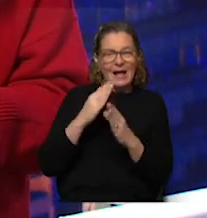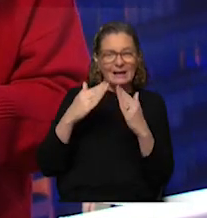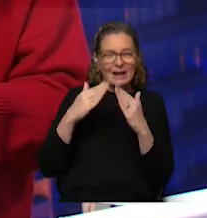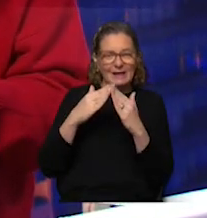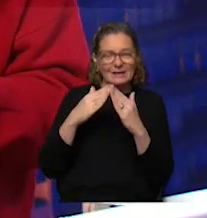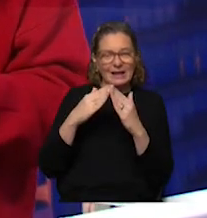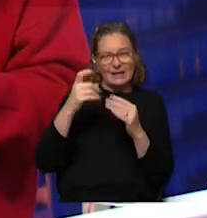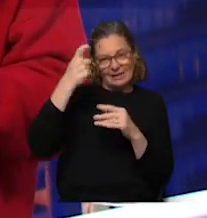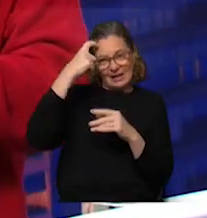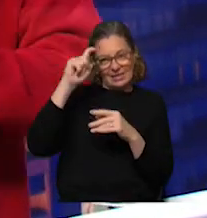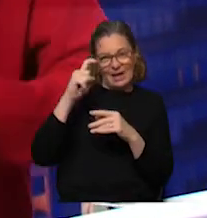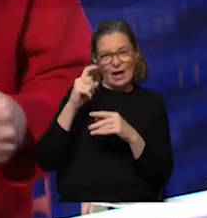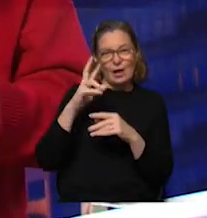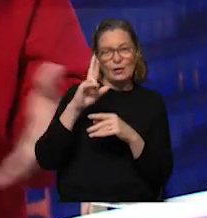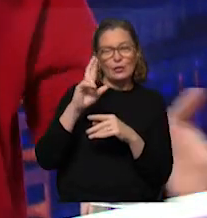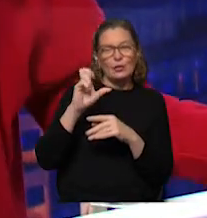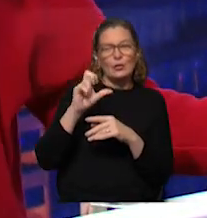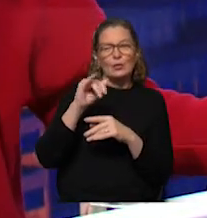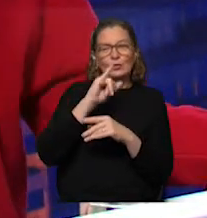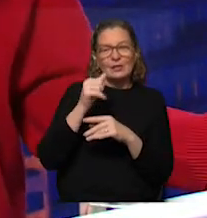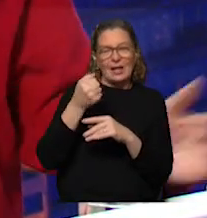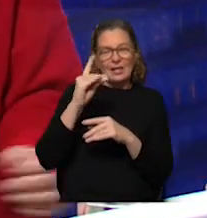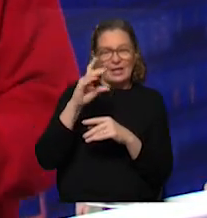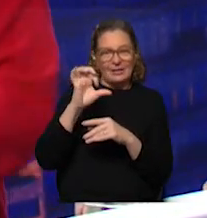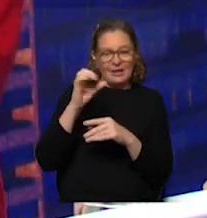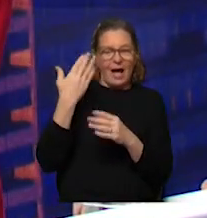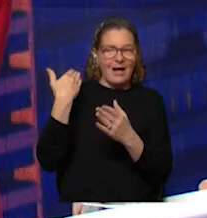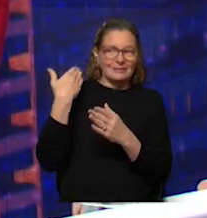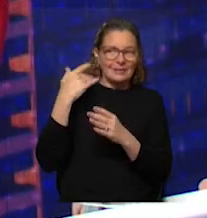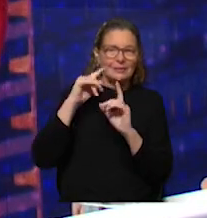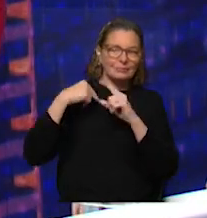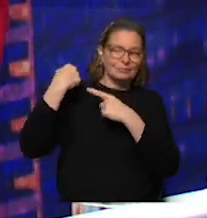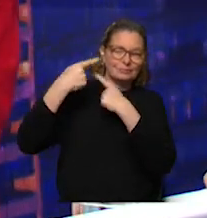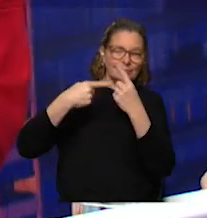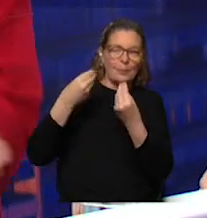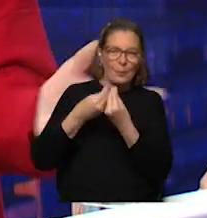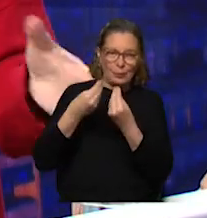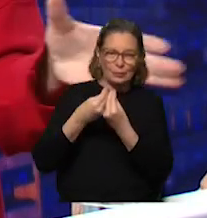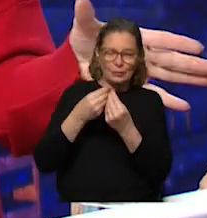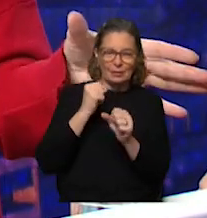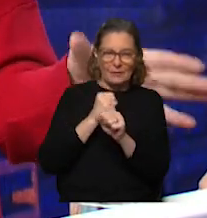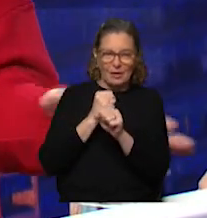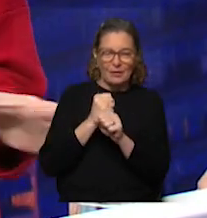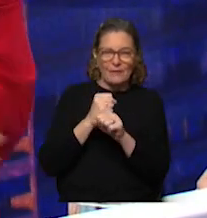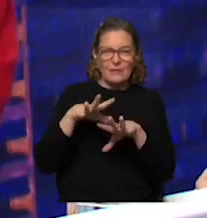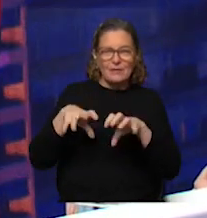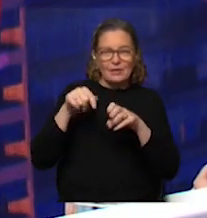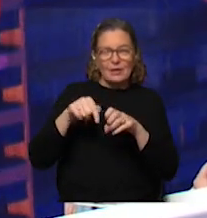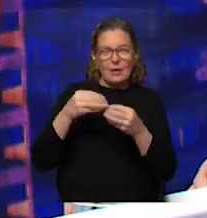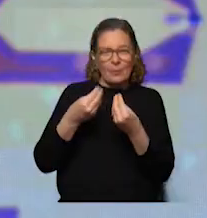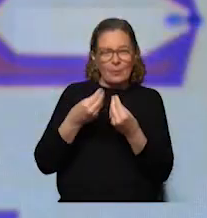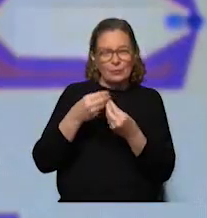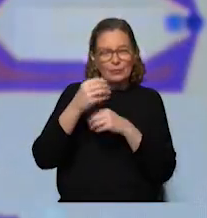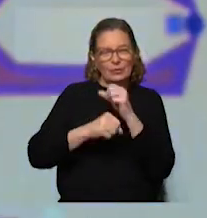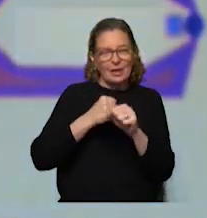de ideas cruzadas y bueno con una vasta trayectoria en los medios viviendo acá hace ya varios